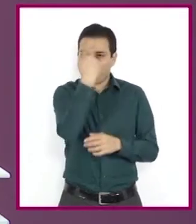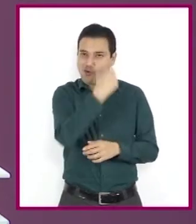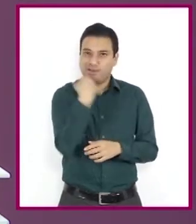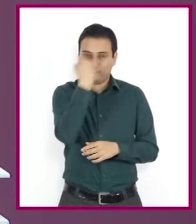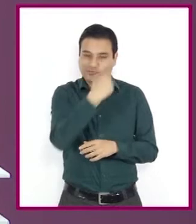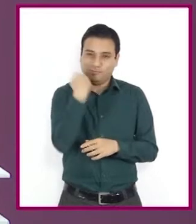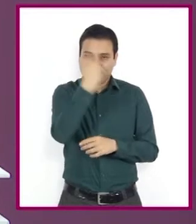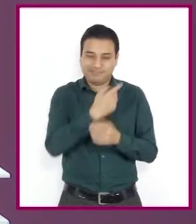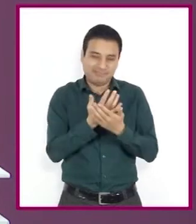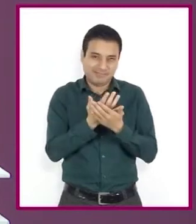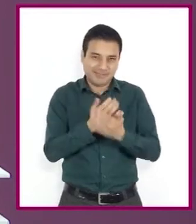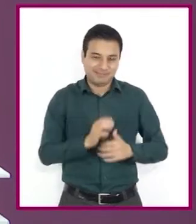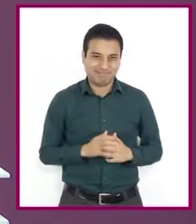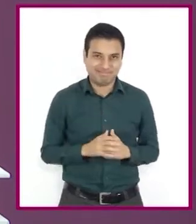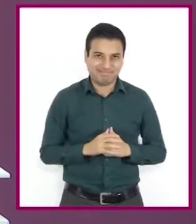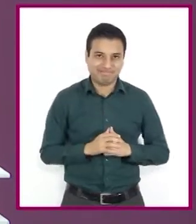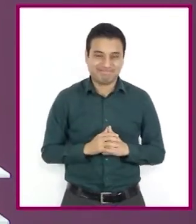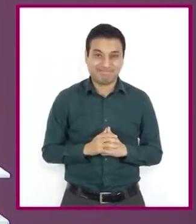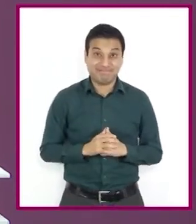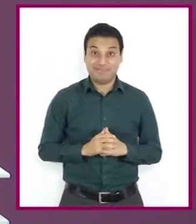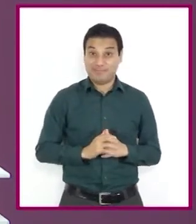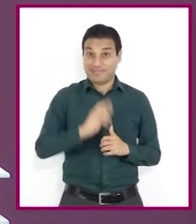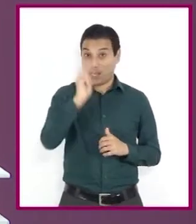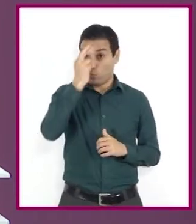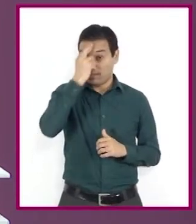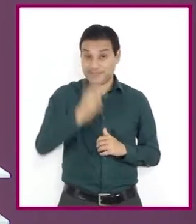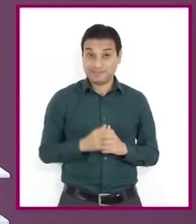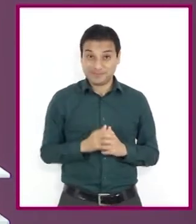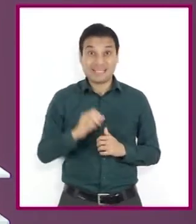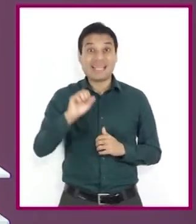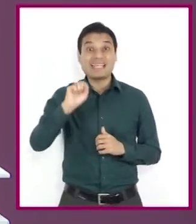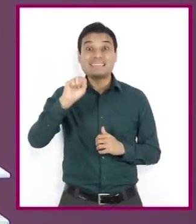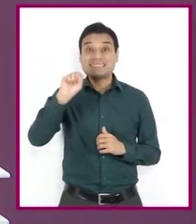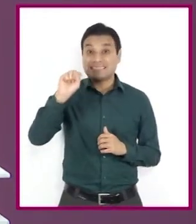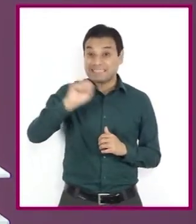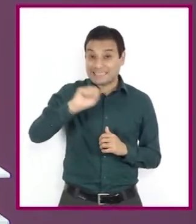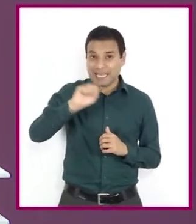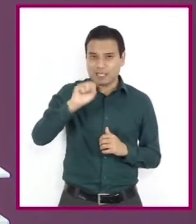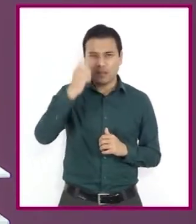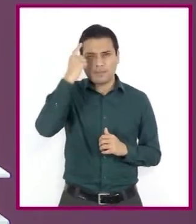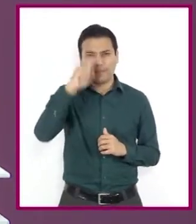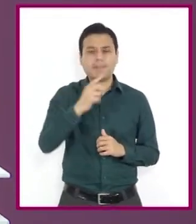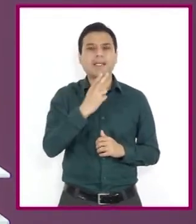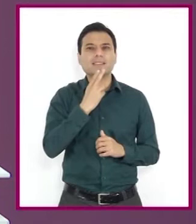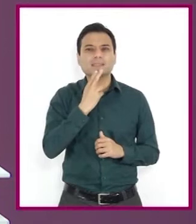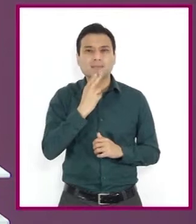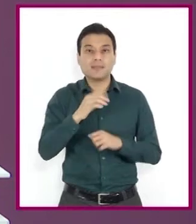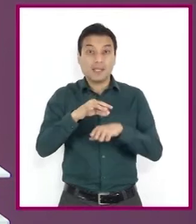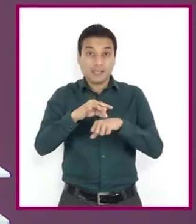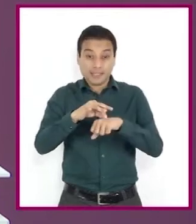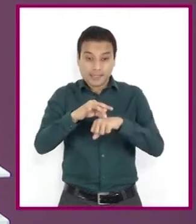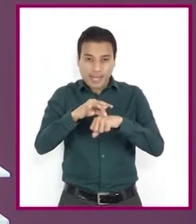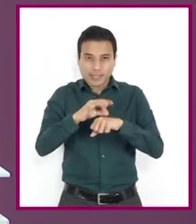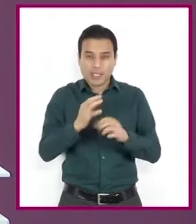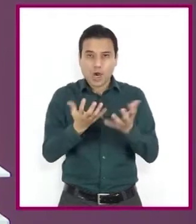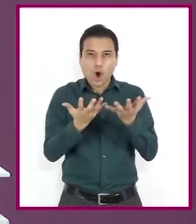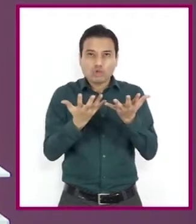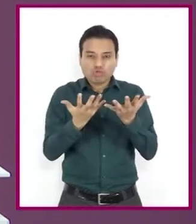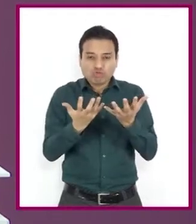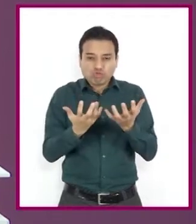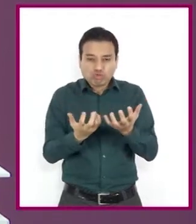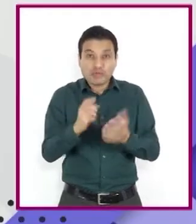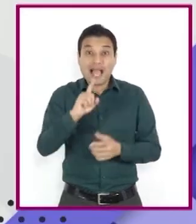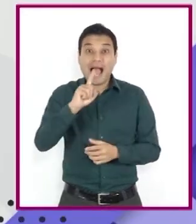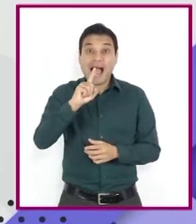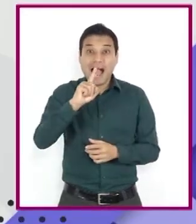de pescado. Recuerda que el cloruro de sodio deshidrata la carne, es decir, absorbe toda el